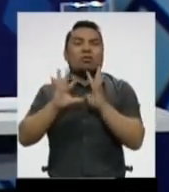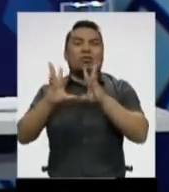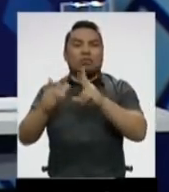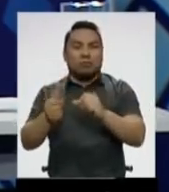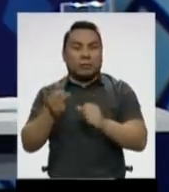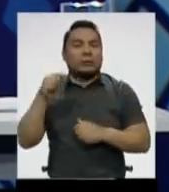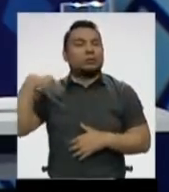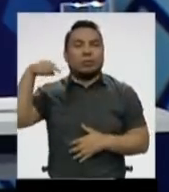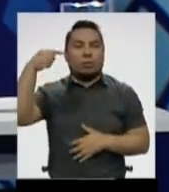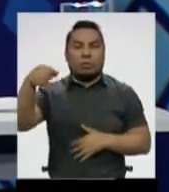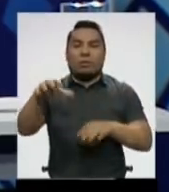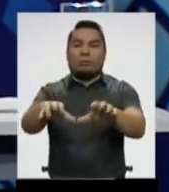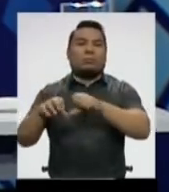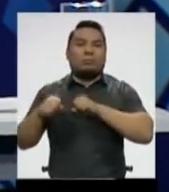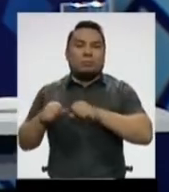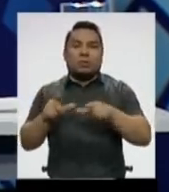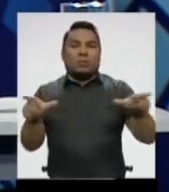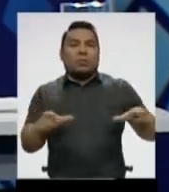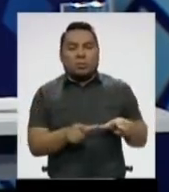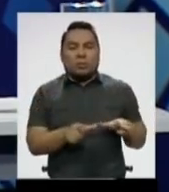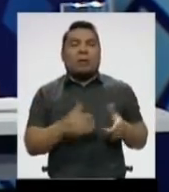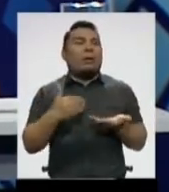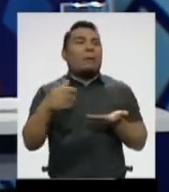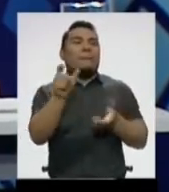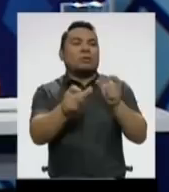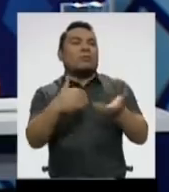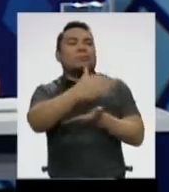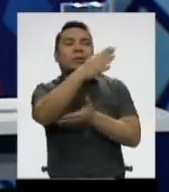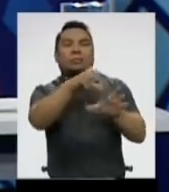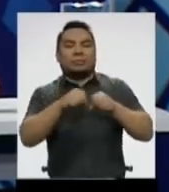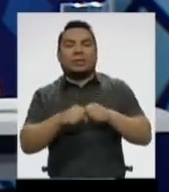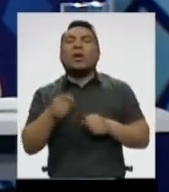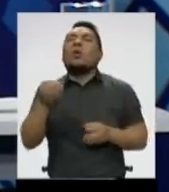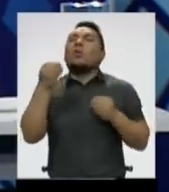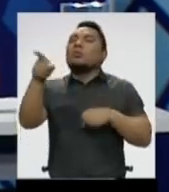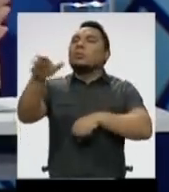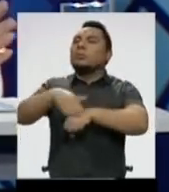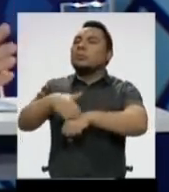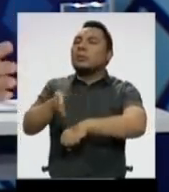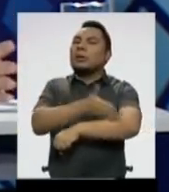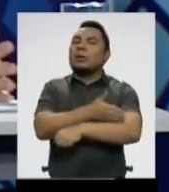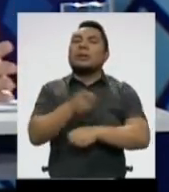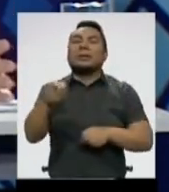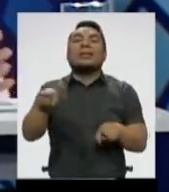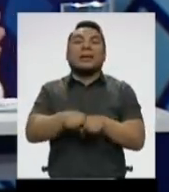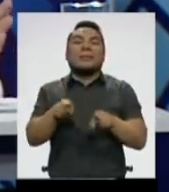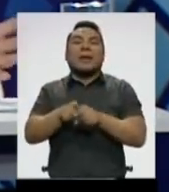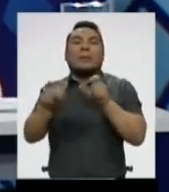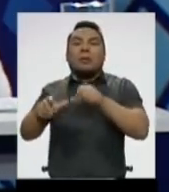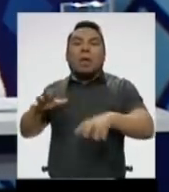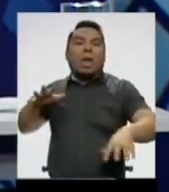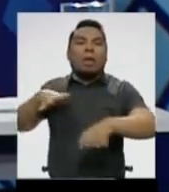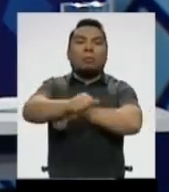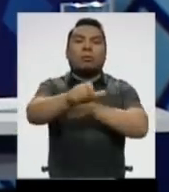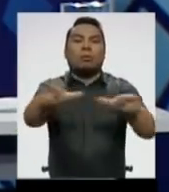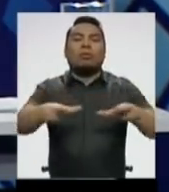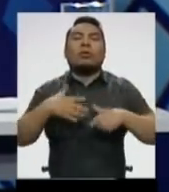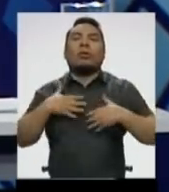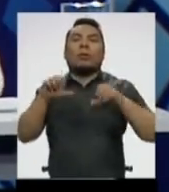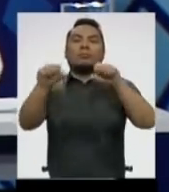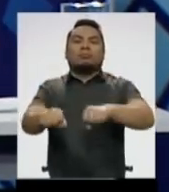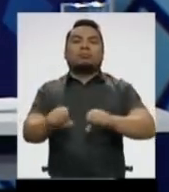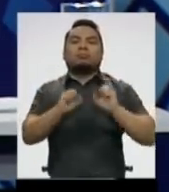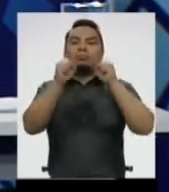vemos todos los días. ¿De qué manera se va a prevenir una situación de este tipo y las invasiones, de las cuales también tenemos